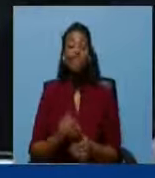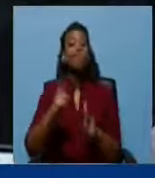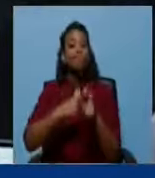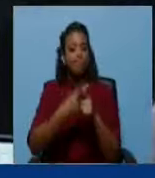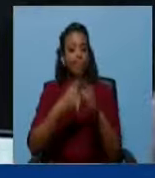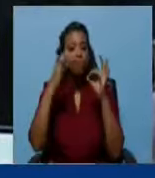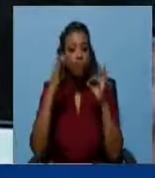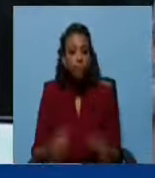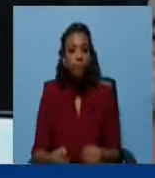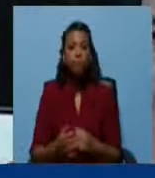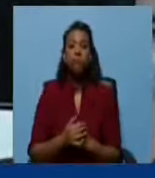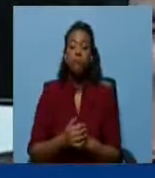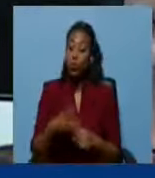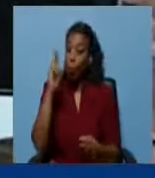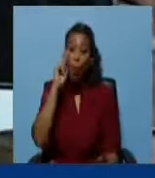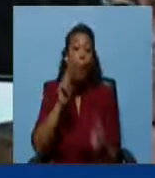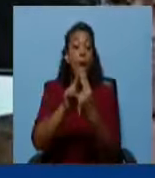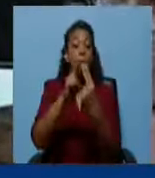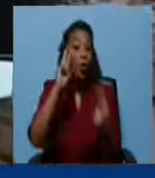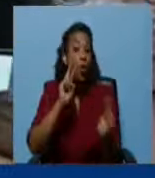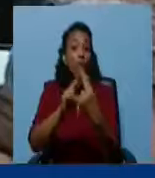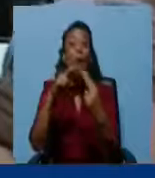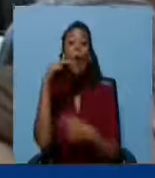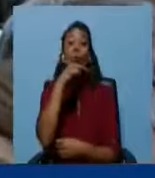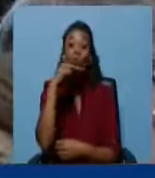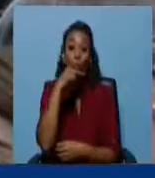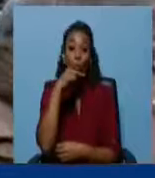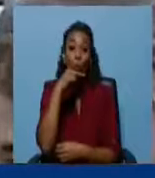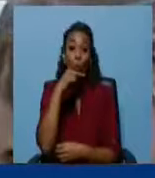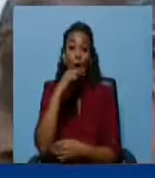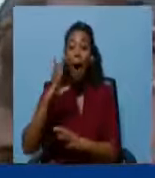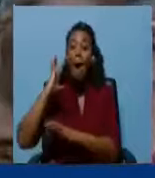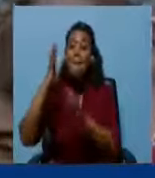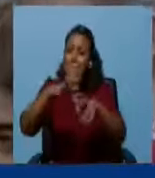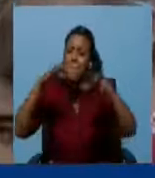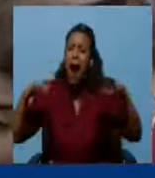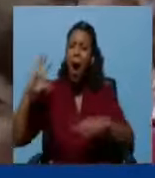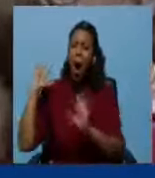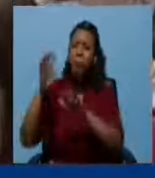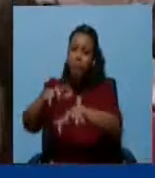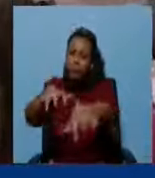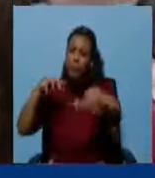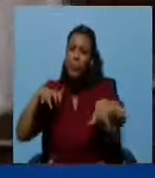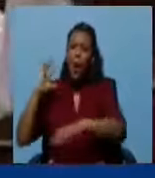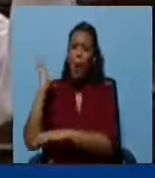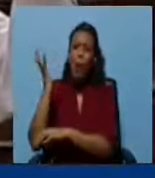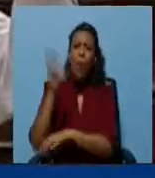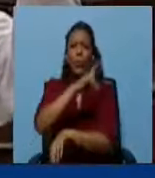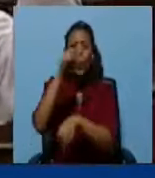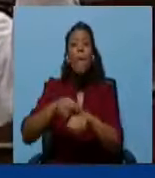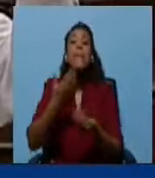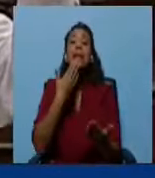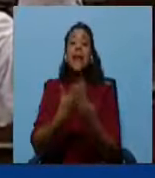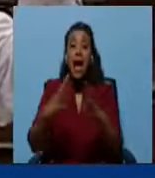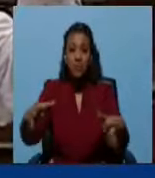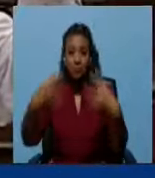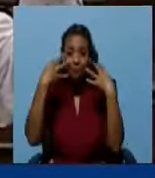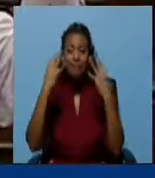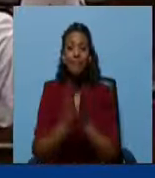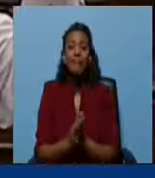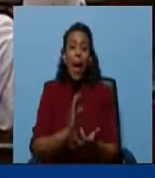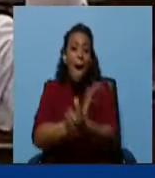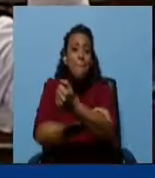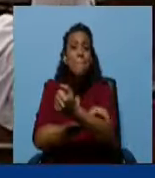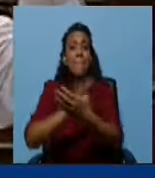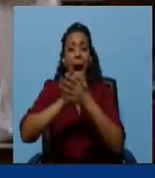Entonces, nos vemos en octubre en el gran congreso del Bloque Histórico. Muchas gracias, camaradas,